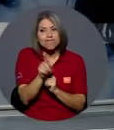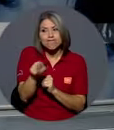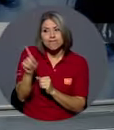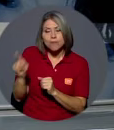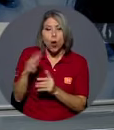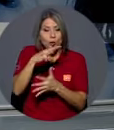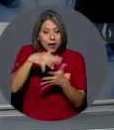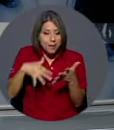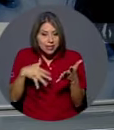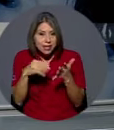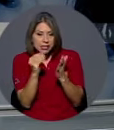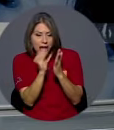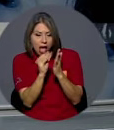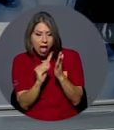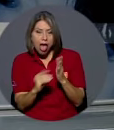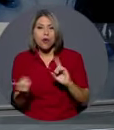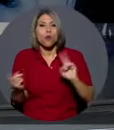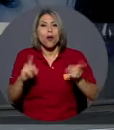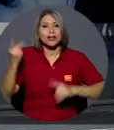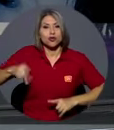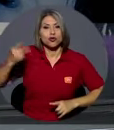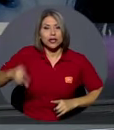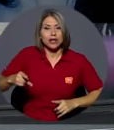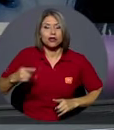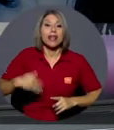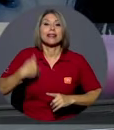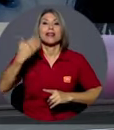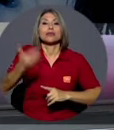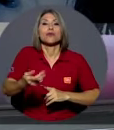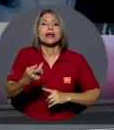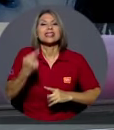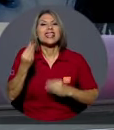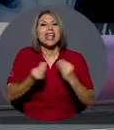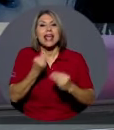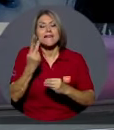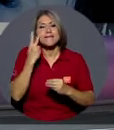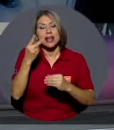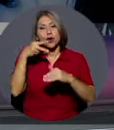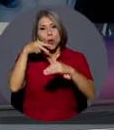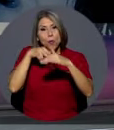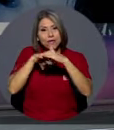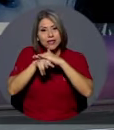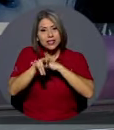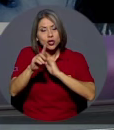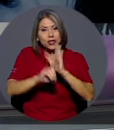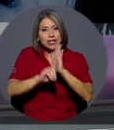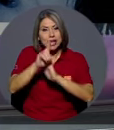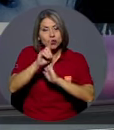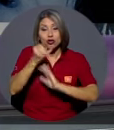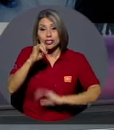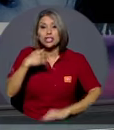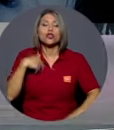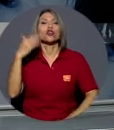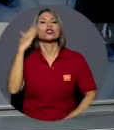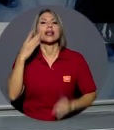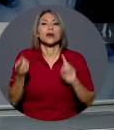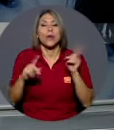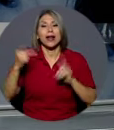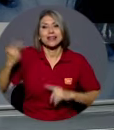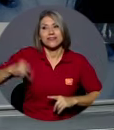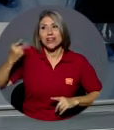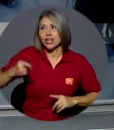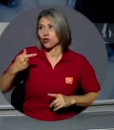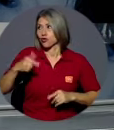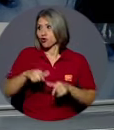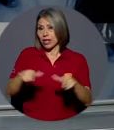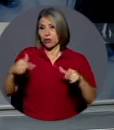entorno, para luego empezarlo a verlo ya como una visión de desarrollo. Como una visión de desarrollo, si yo tengo claro cuáles son los riesgos de mi cantón, yo voy a